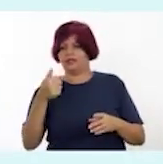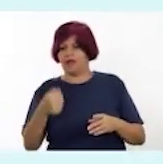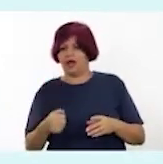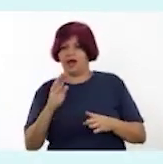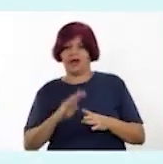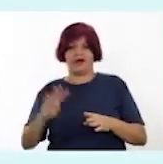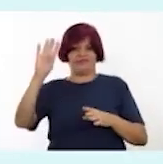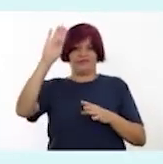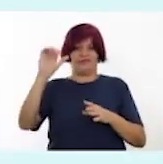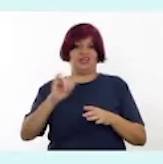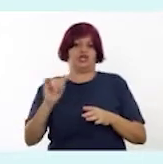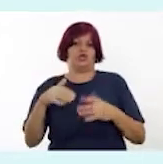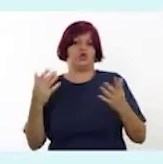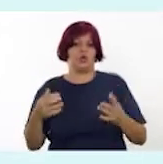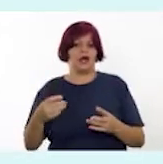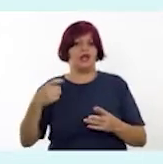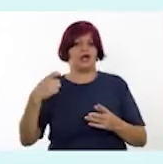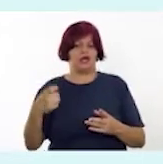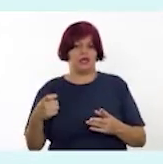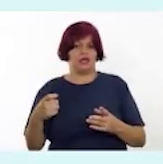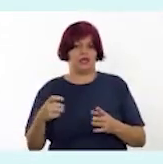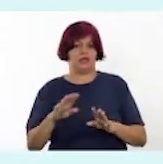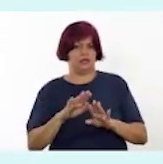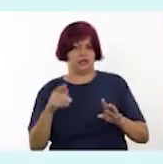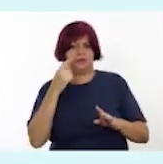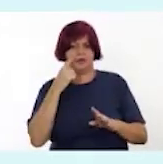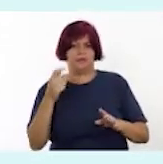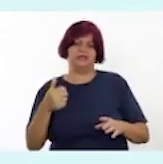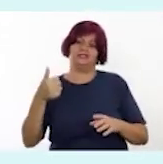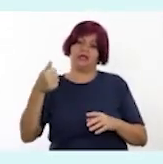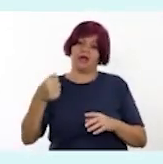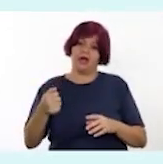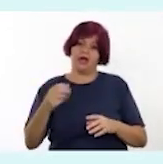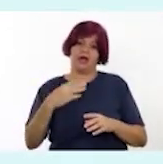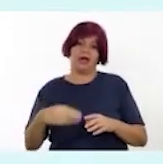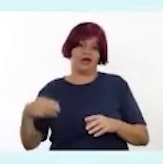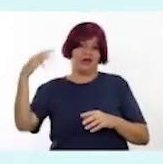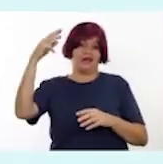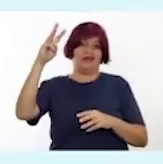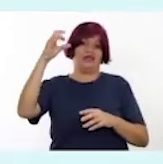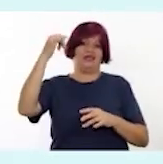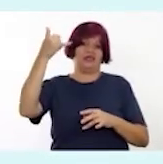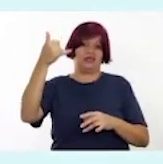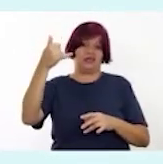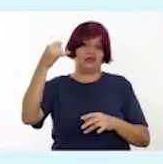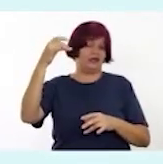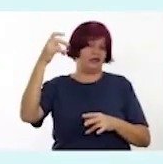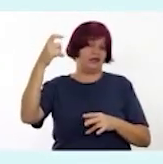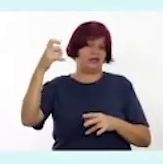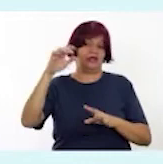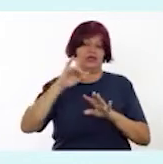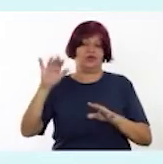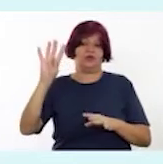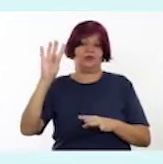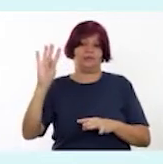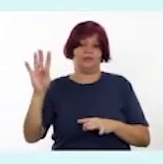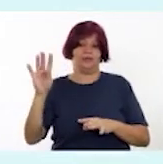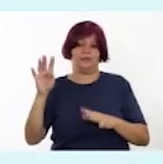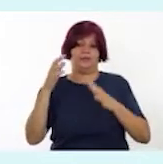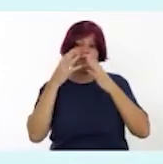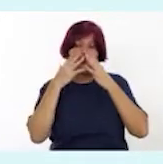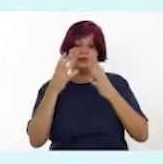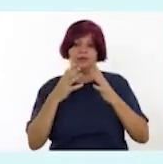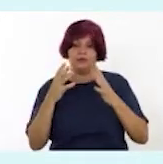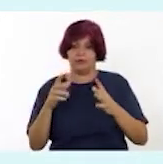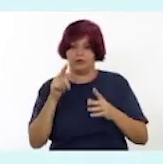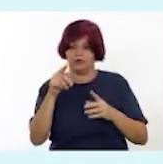aquí lo tienen más compacta, la tienen mucho más definida, cuando a a la x es igual a b. Pero es importante de que usted